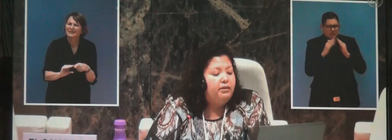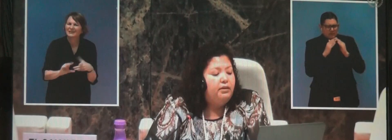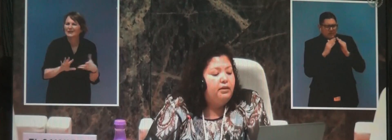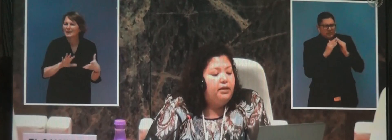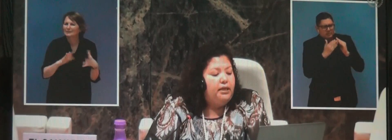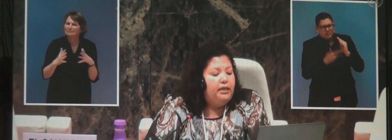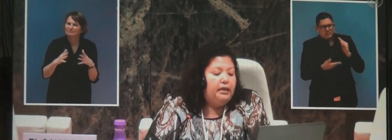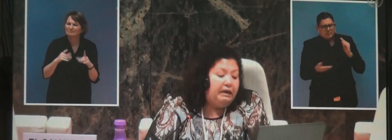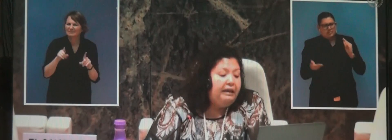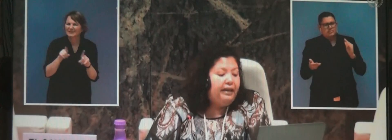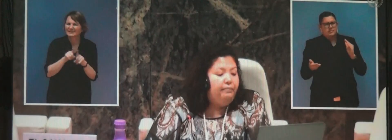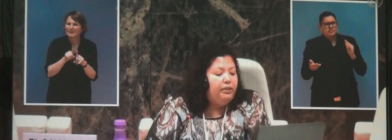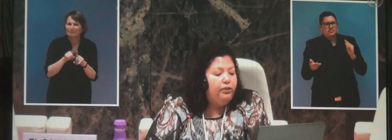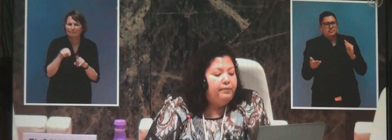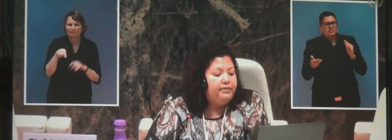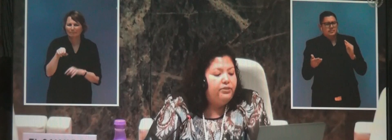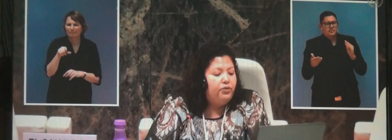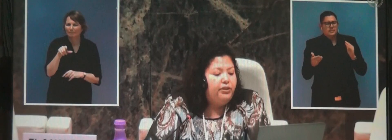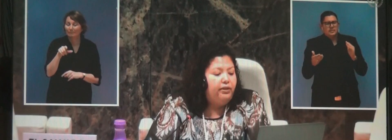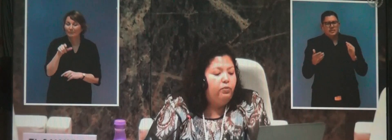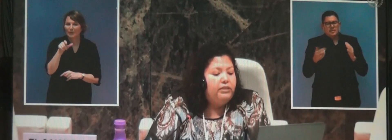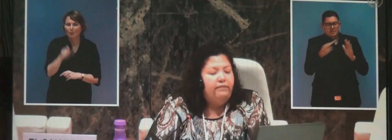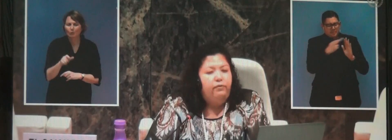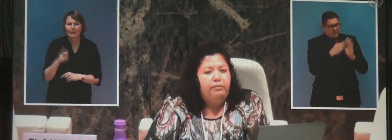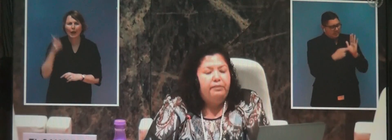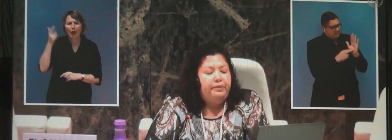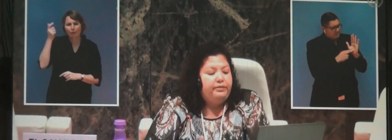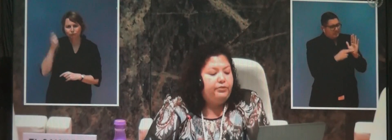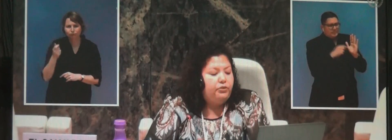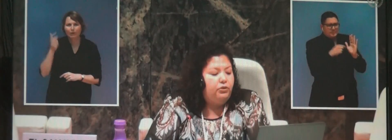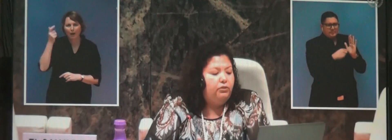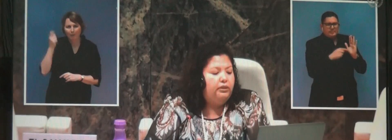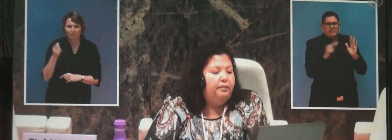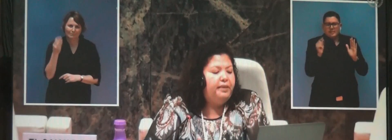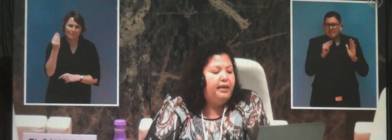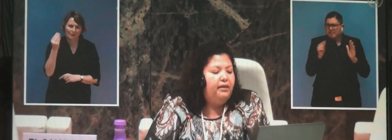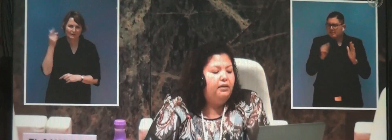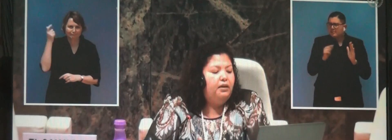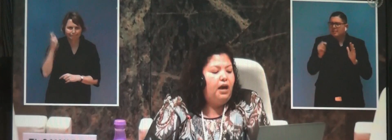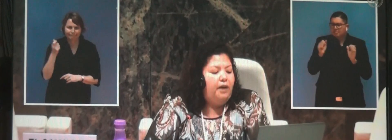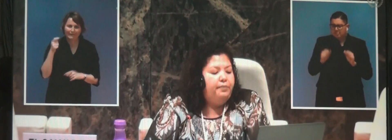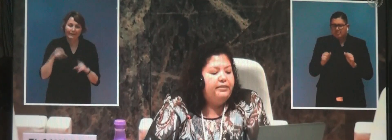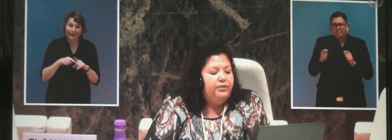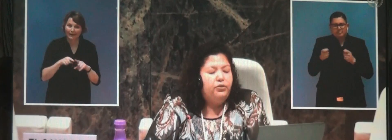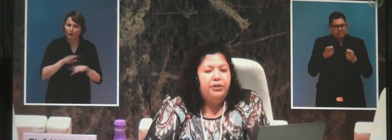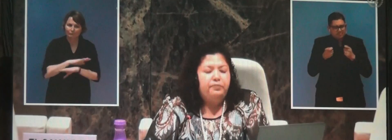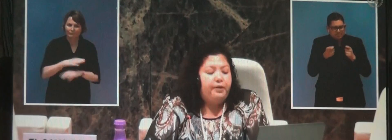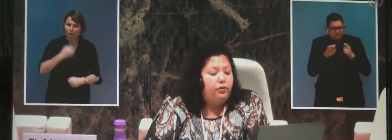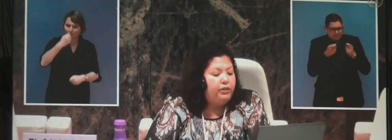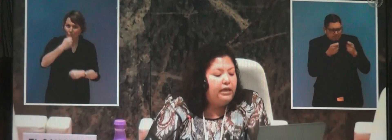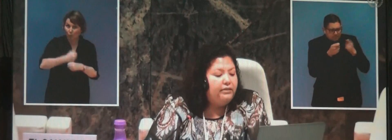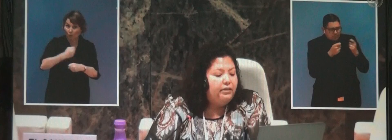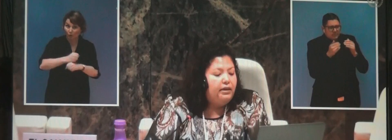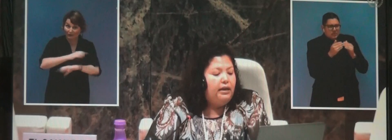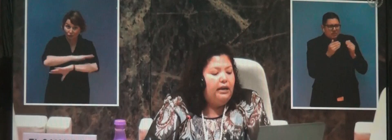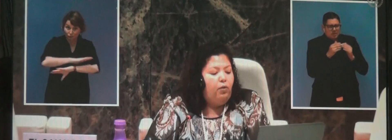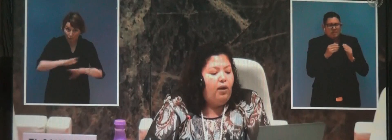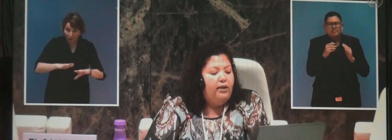inmuebles. El reglamento de prestaciones regula esta forma de prestación. También hay prestaciones